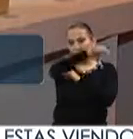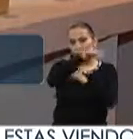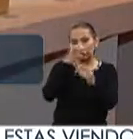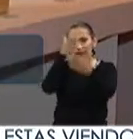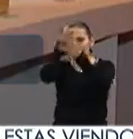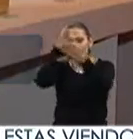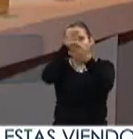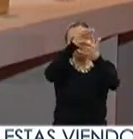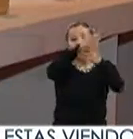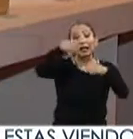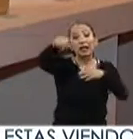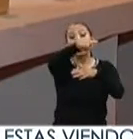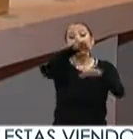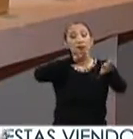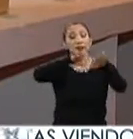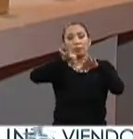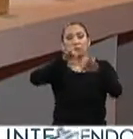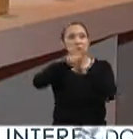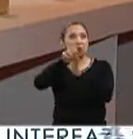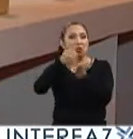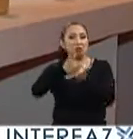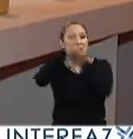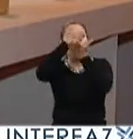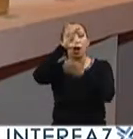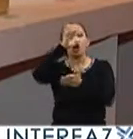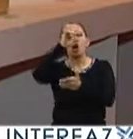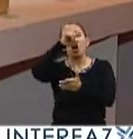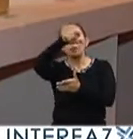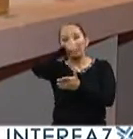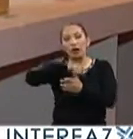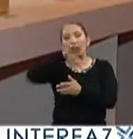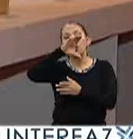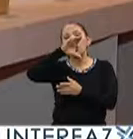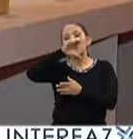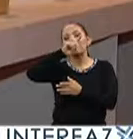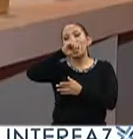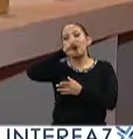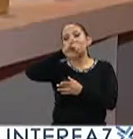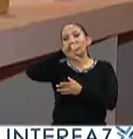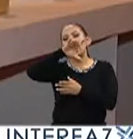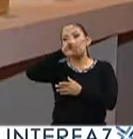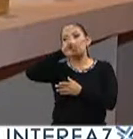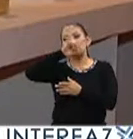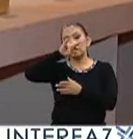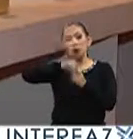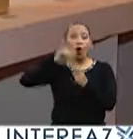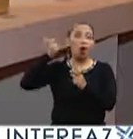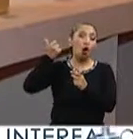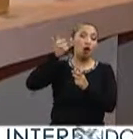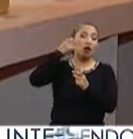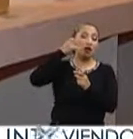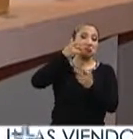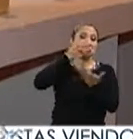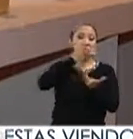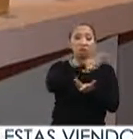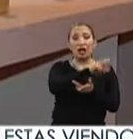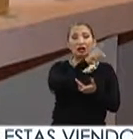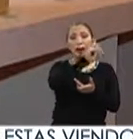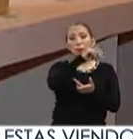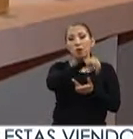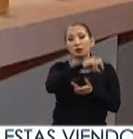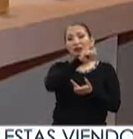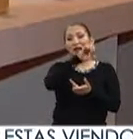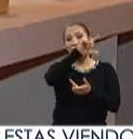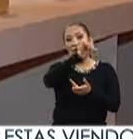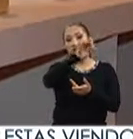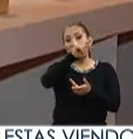también, donde ellos trabajaron, por ejemplo el Colmex con Daniel Cosío Villegas o Psiquiatría con Ramón de la